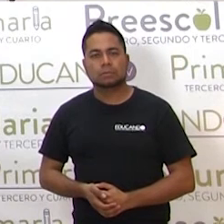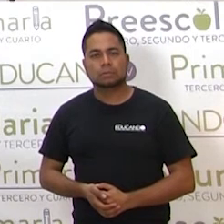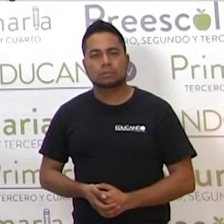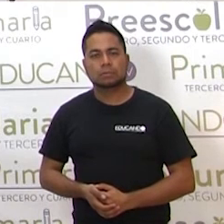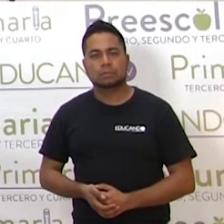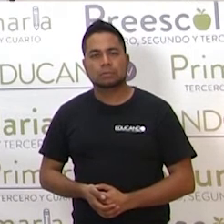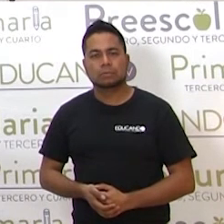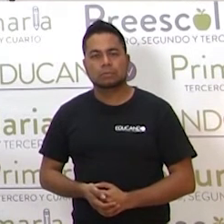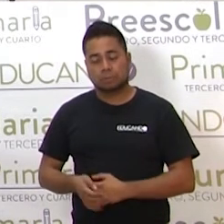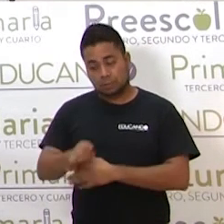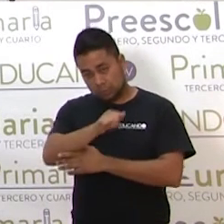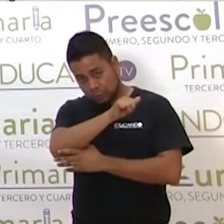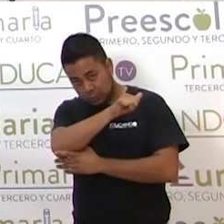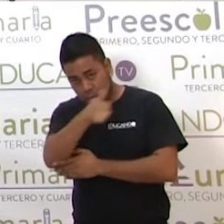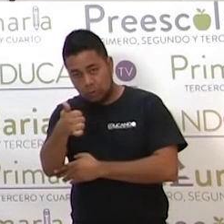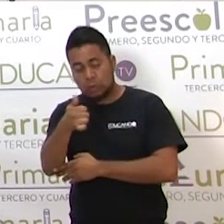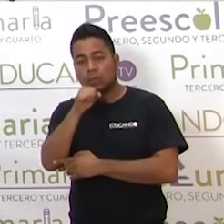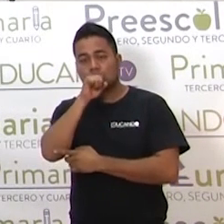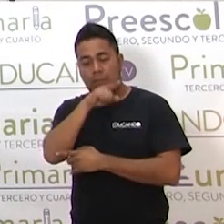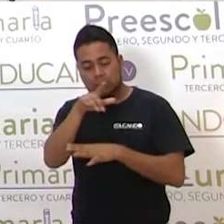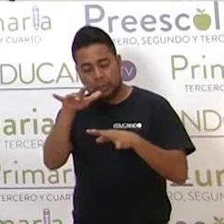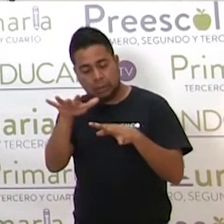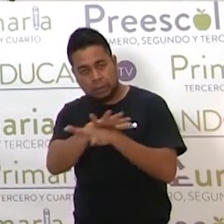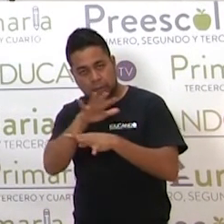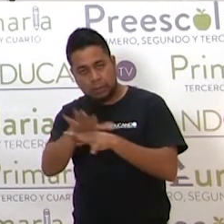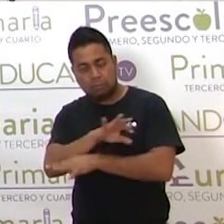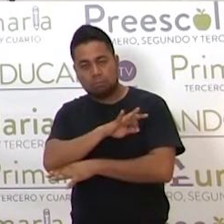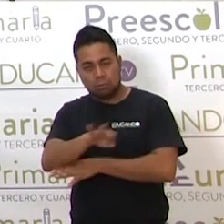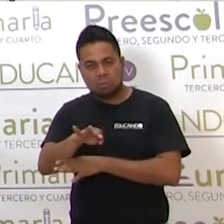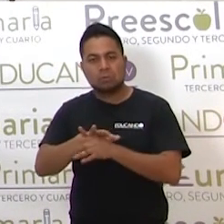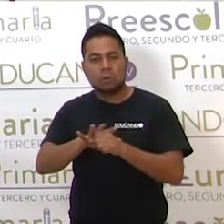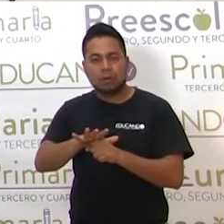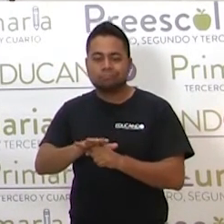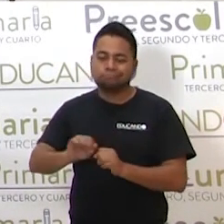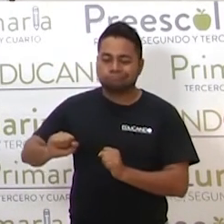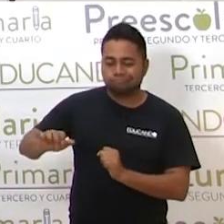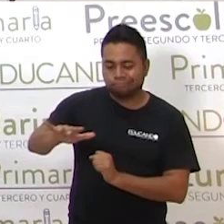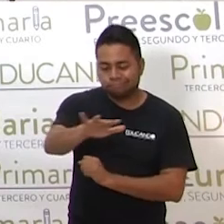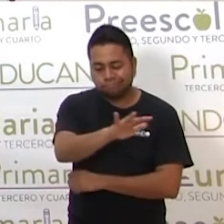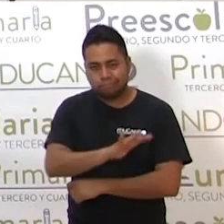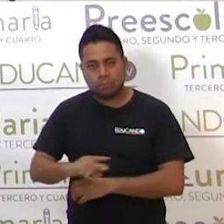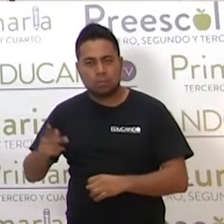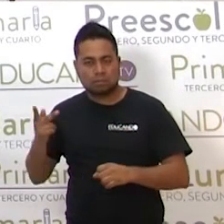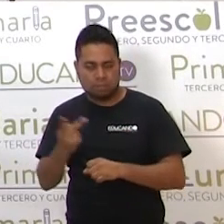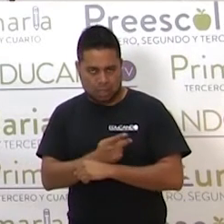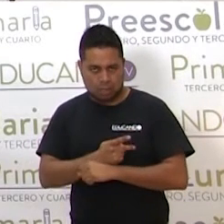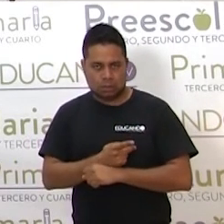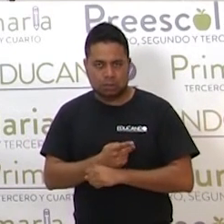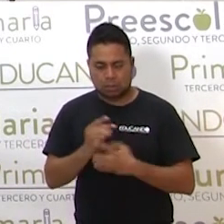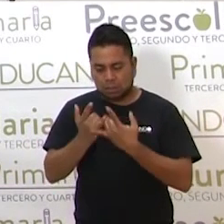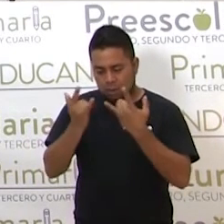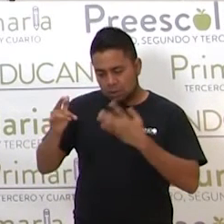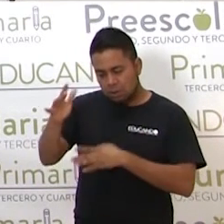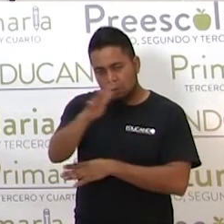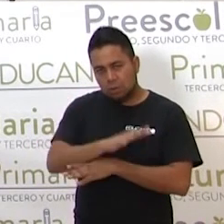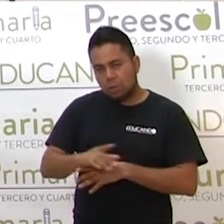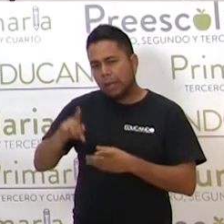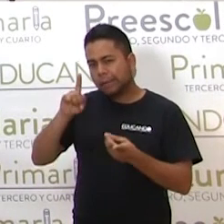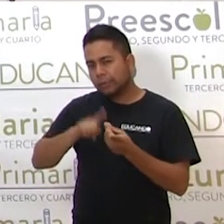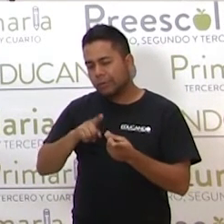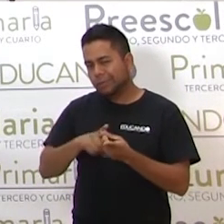que pueden ser modificados es el ambiente en que se desarrolla la historia. ¿En qué ambiente se desarrolla la historia de Macario?